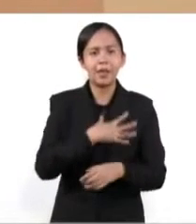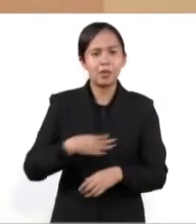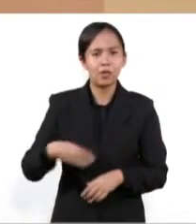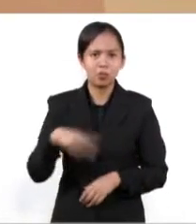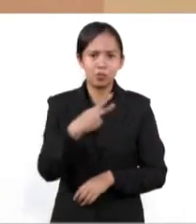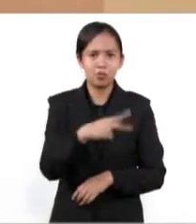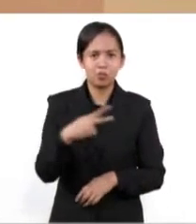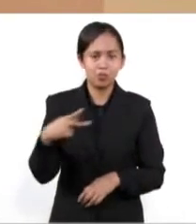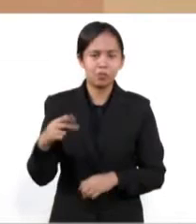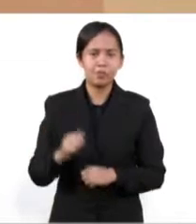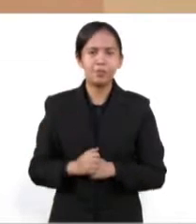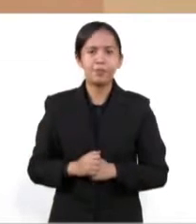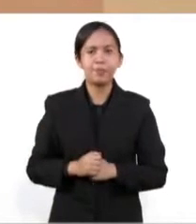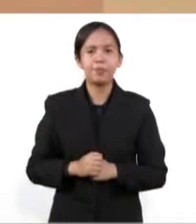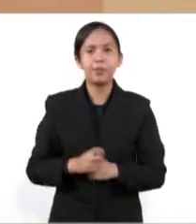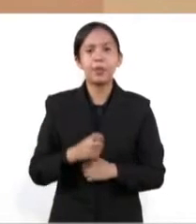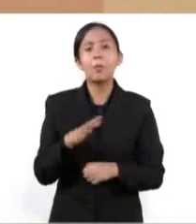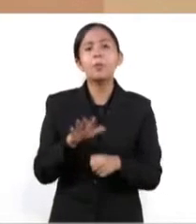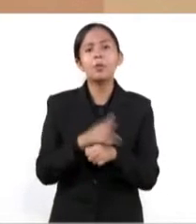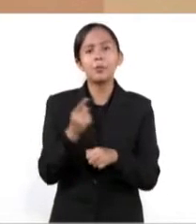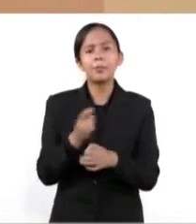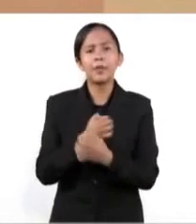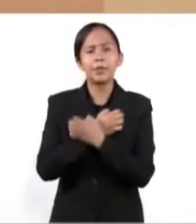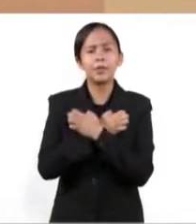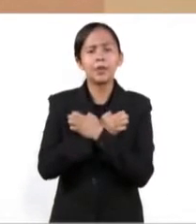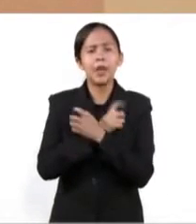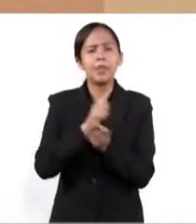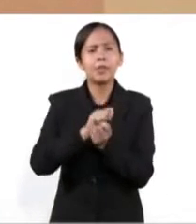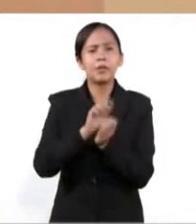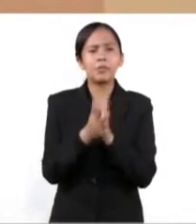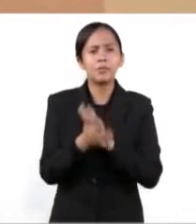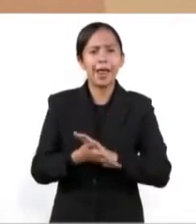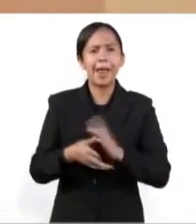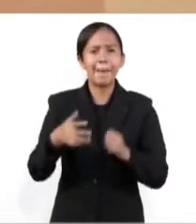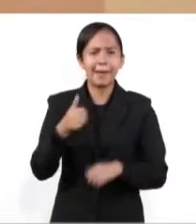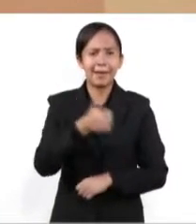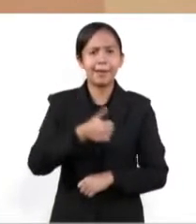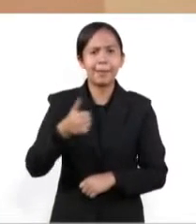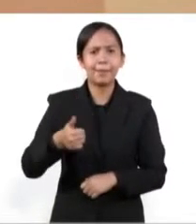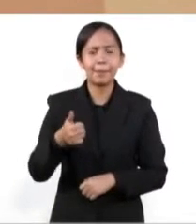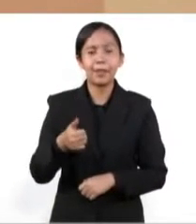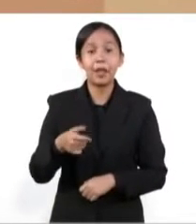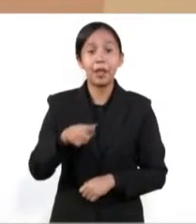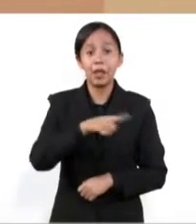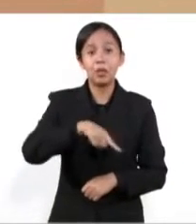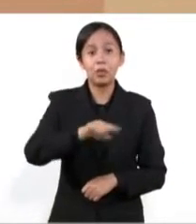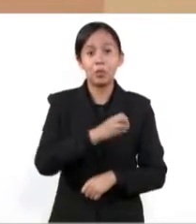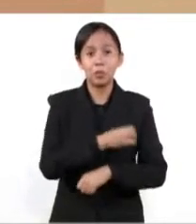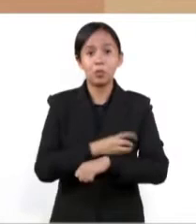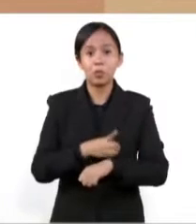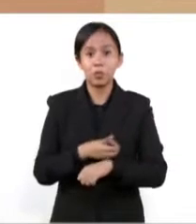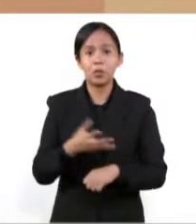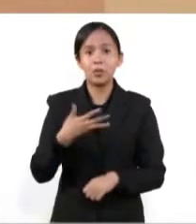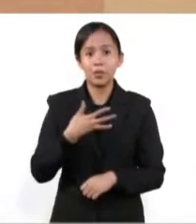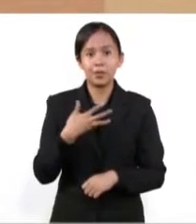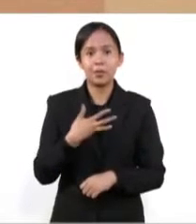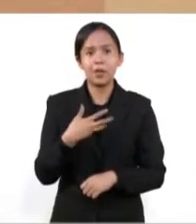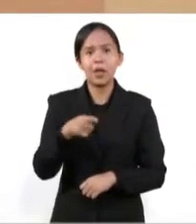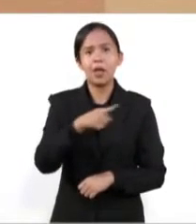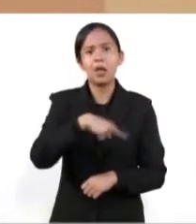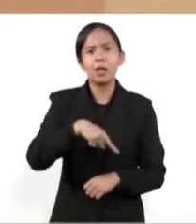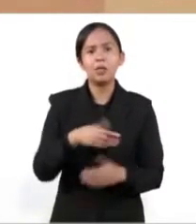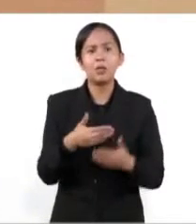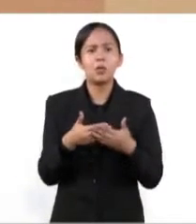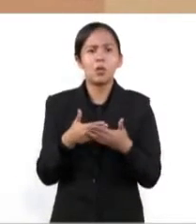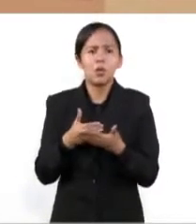hijas. Porque la educación transforma a una persona. Si uno tiene esa oportunidad, pues uno puede acceder a